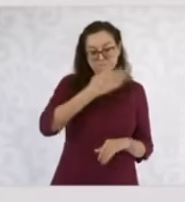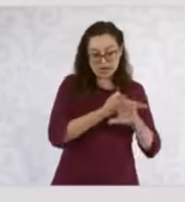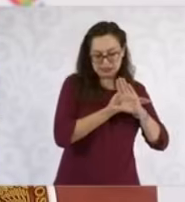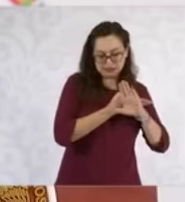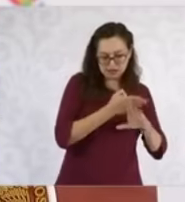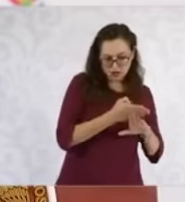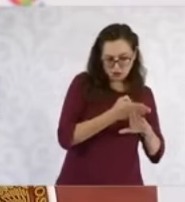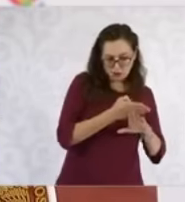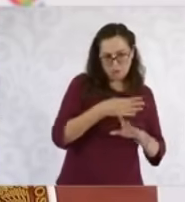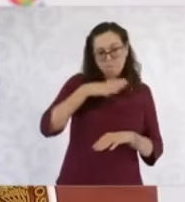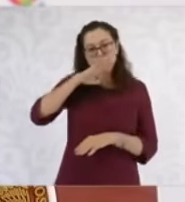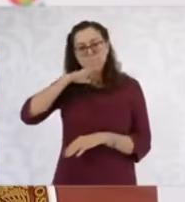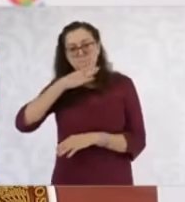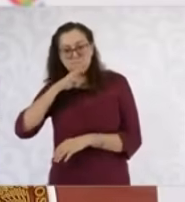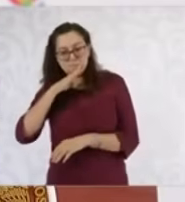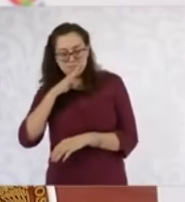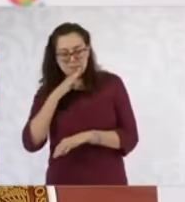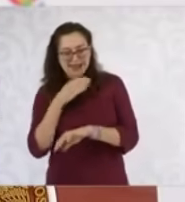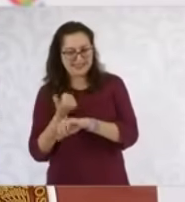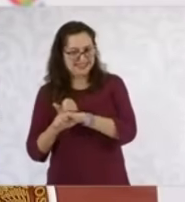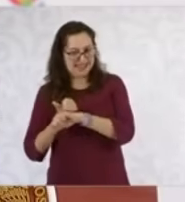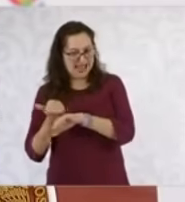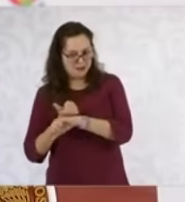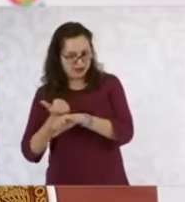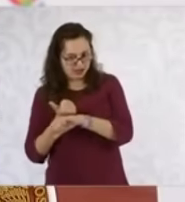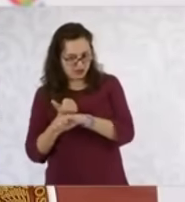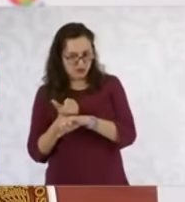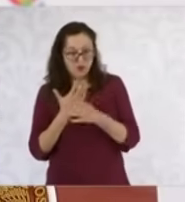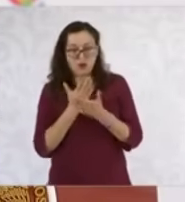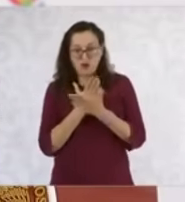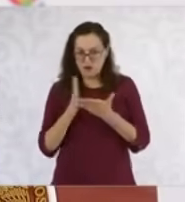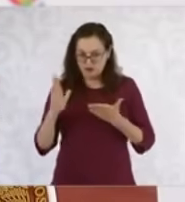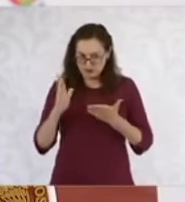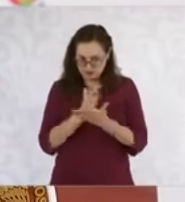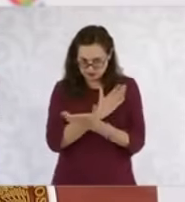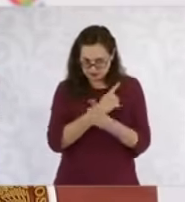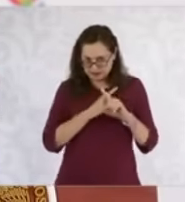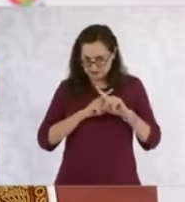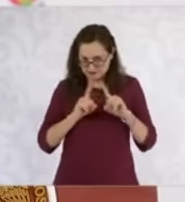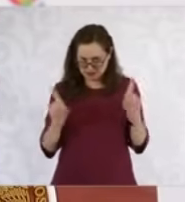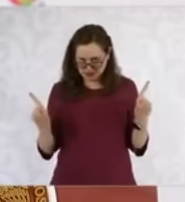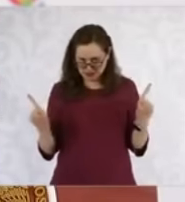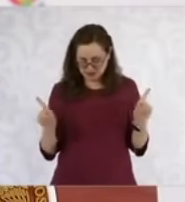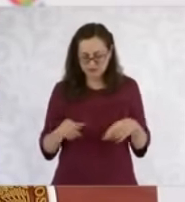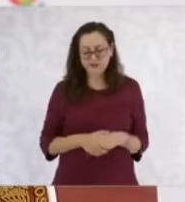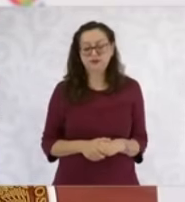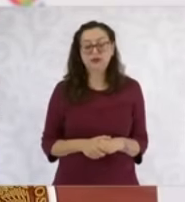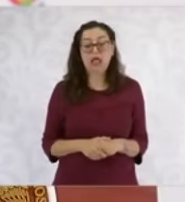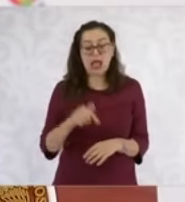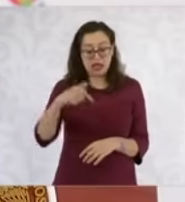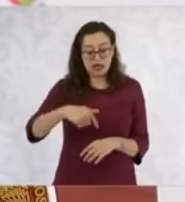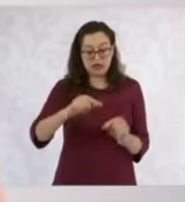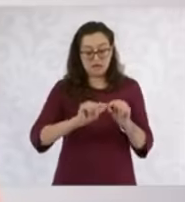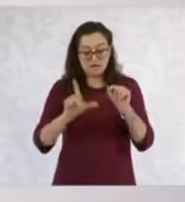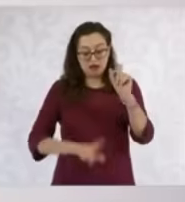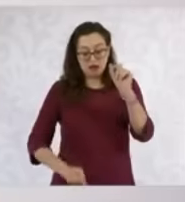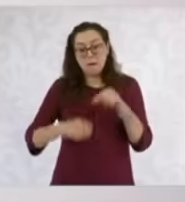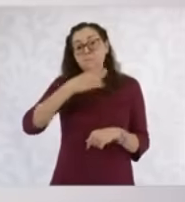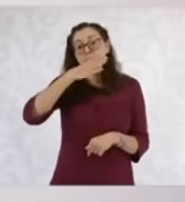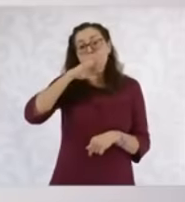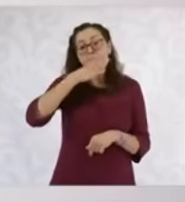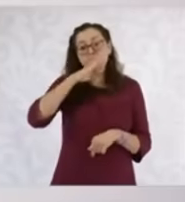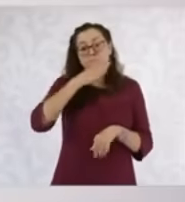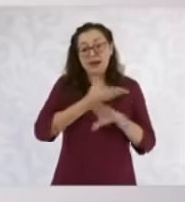autosuficiente en maíz blanco y nosotros tenemos por obligación, porque es una obligación